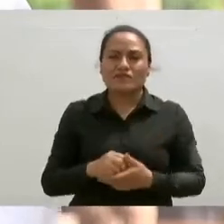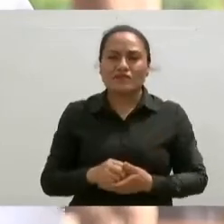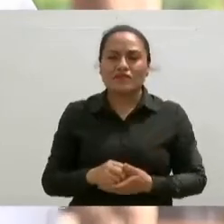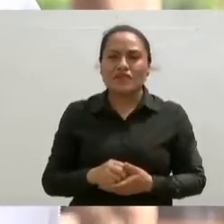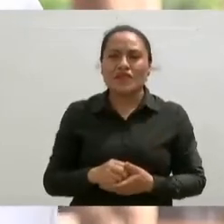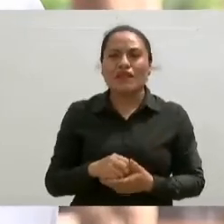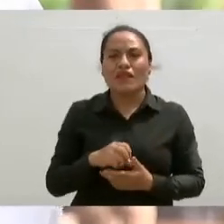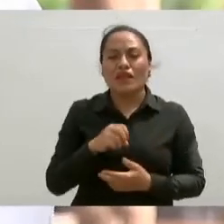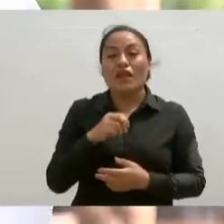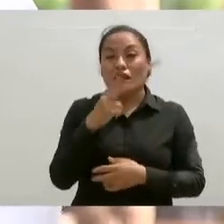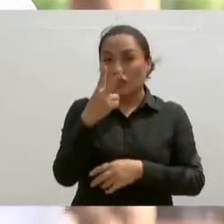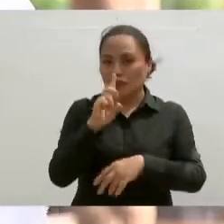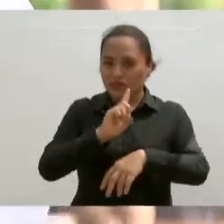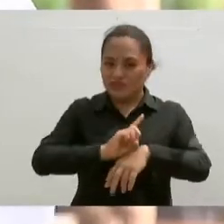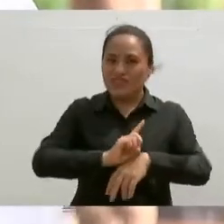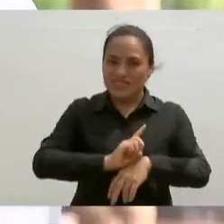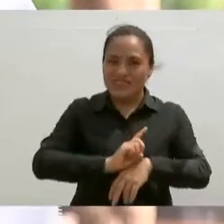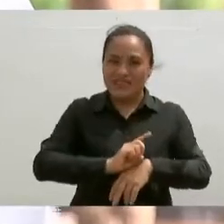En 2 días